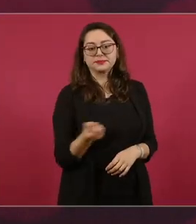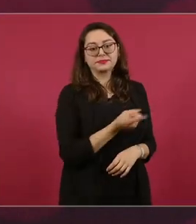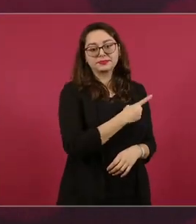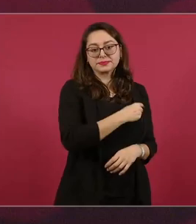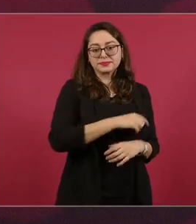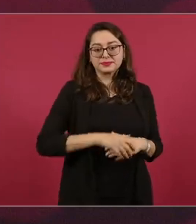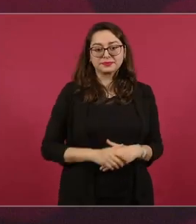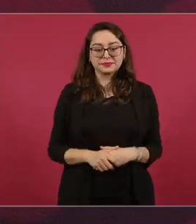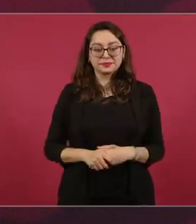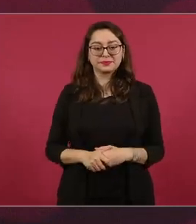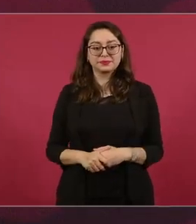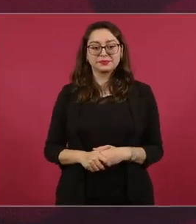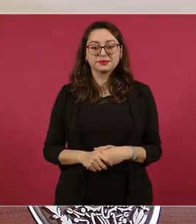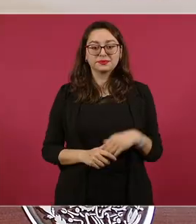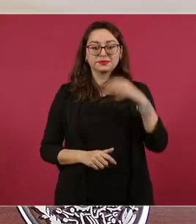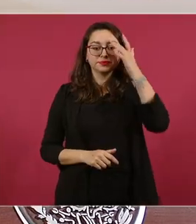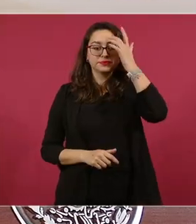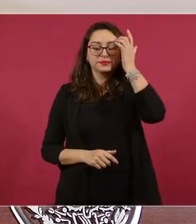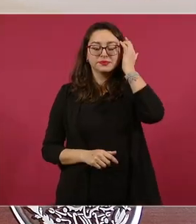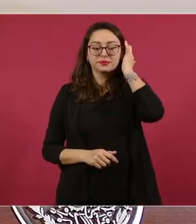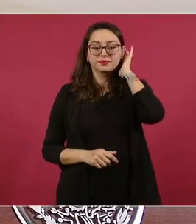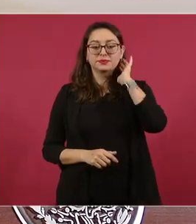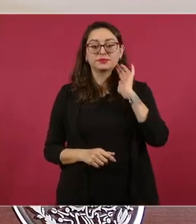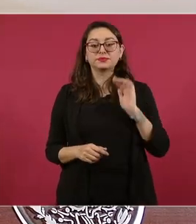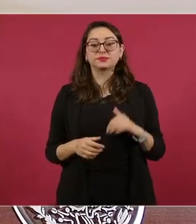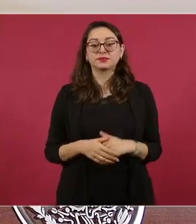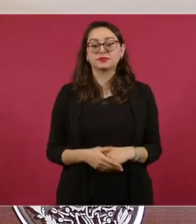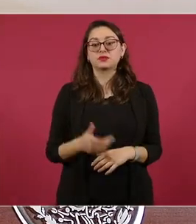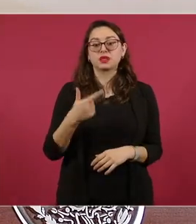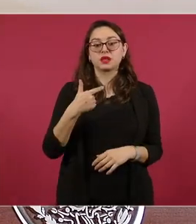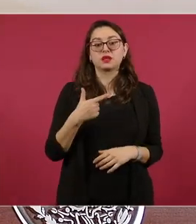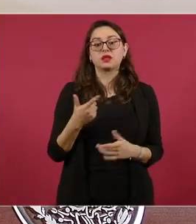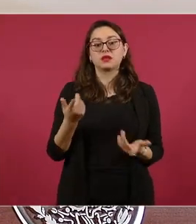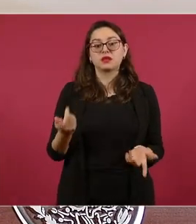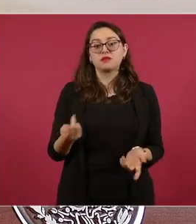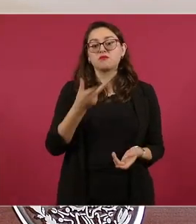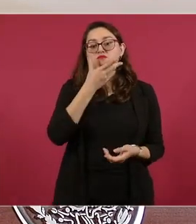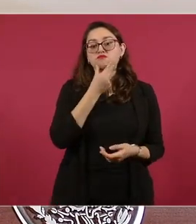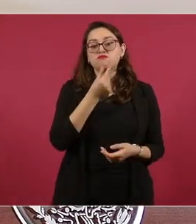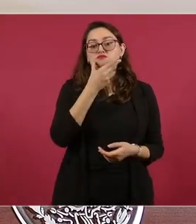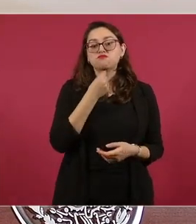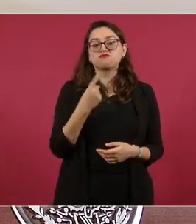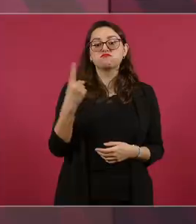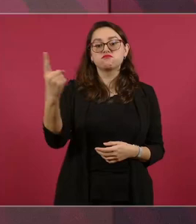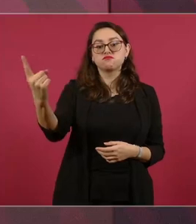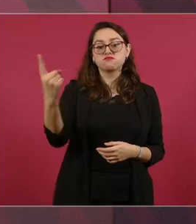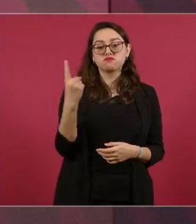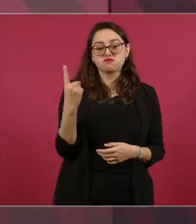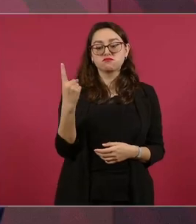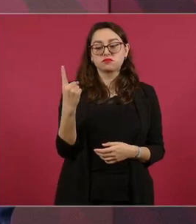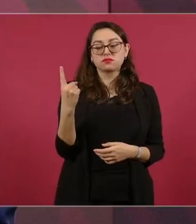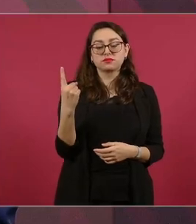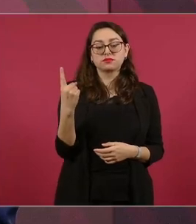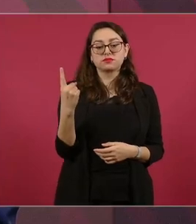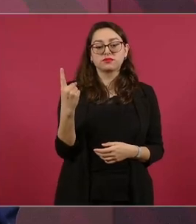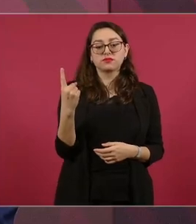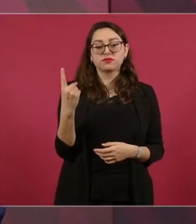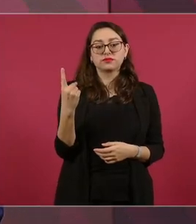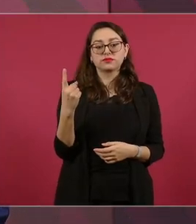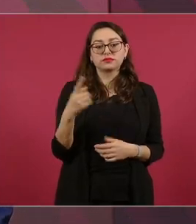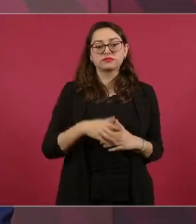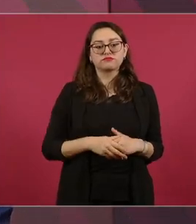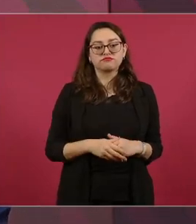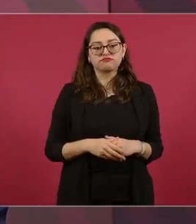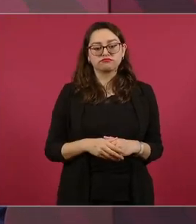salida estaba ahí con una tarjeta, una servilleta, un papel.